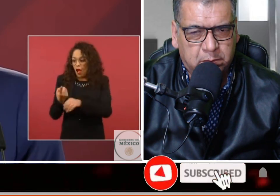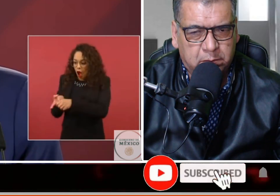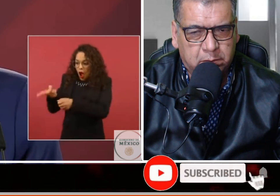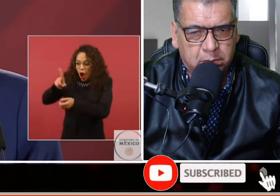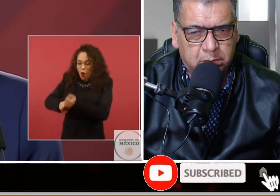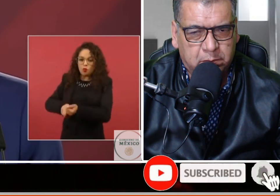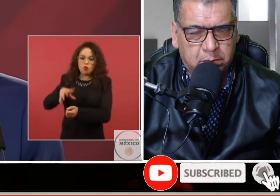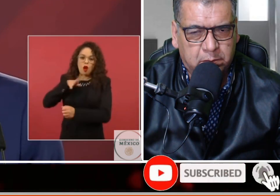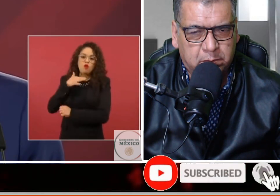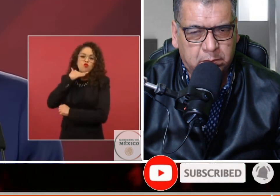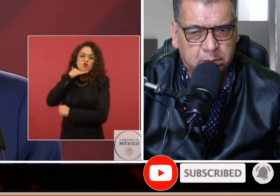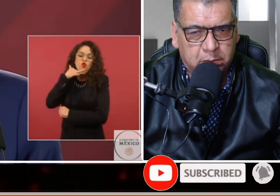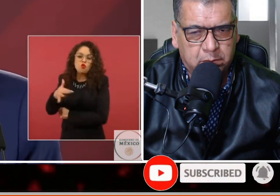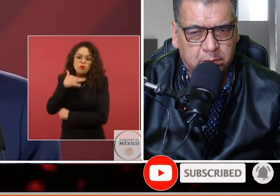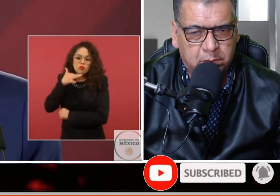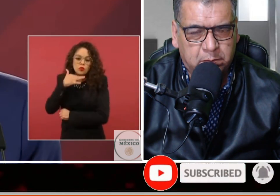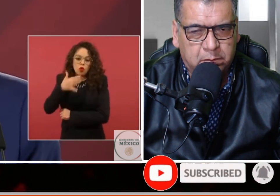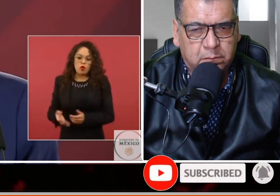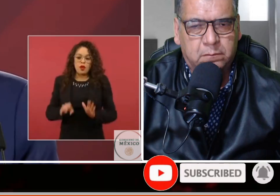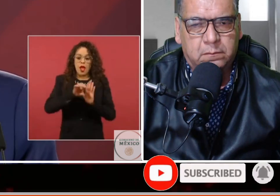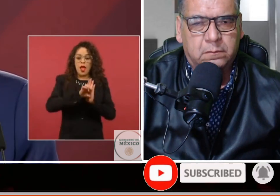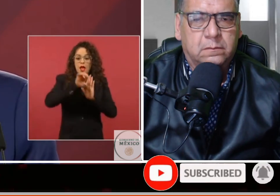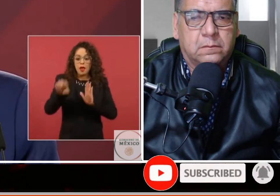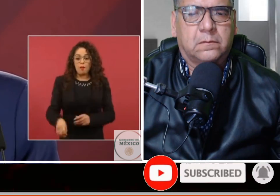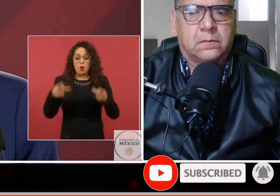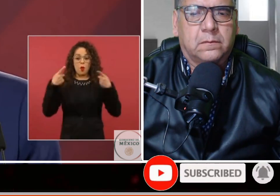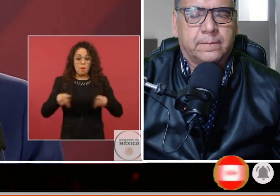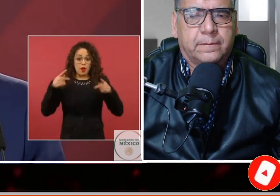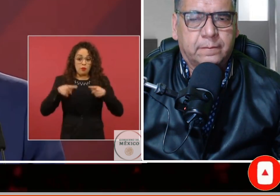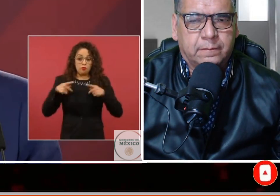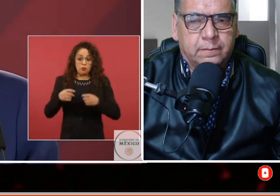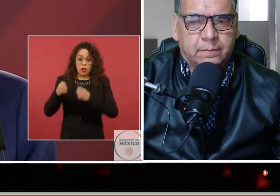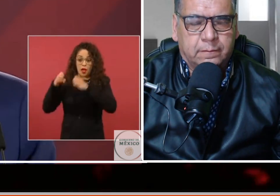como el liberar a presuntos delincuentes,